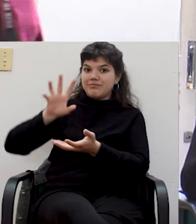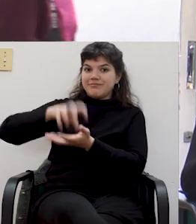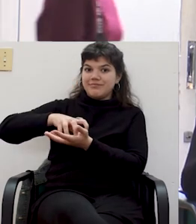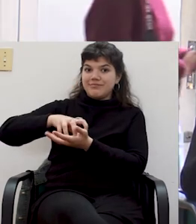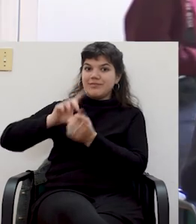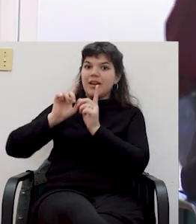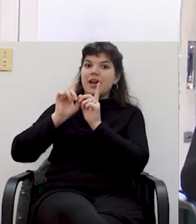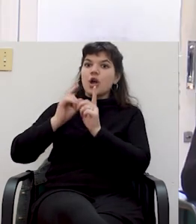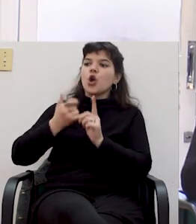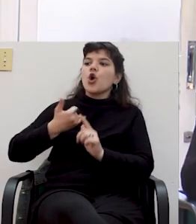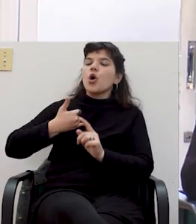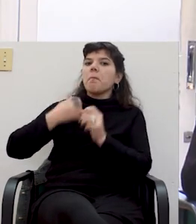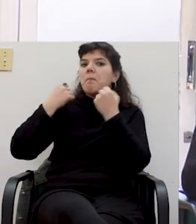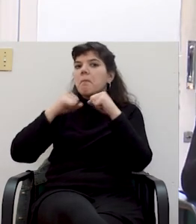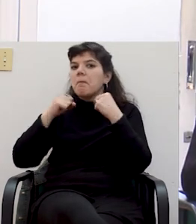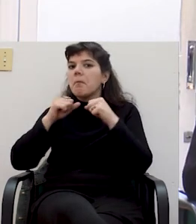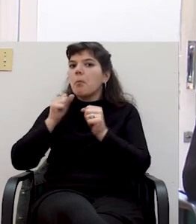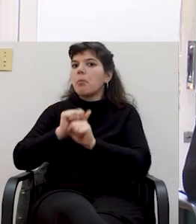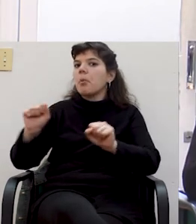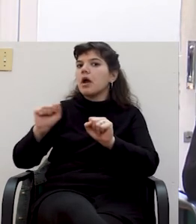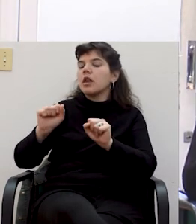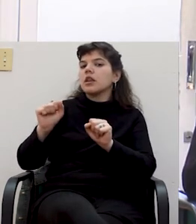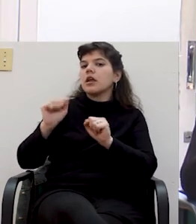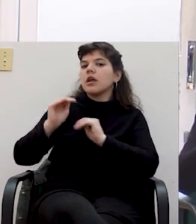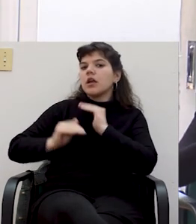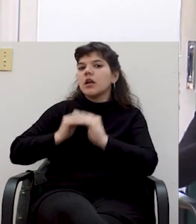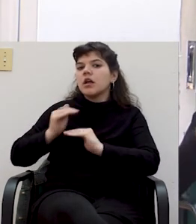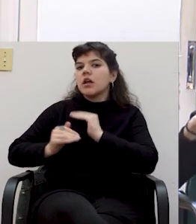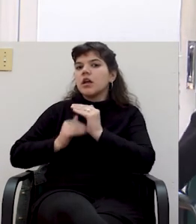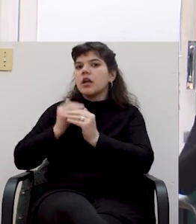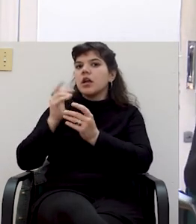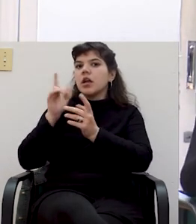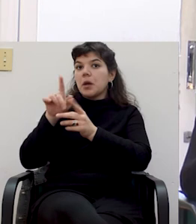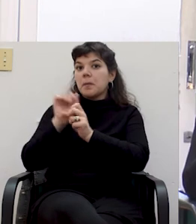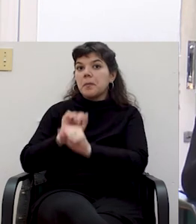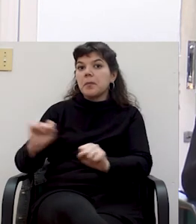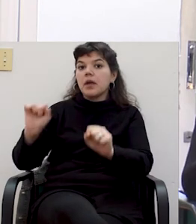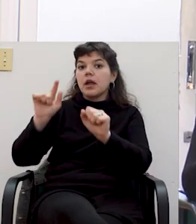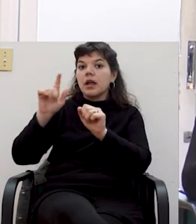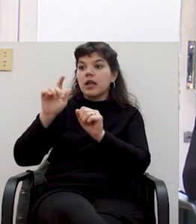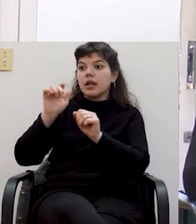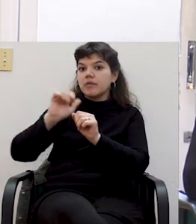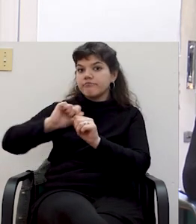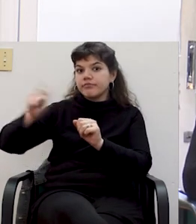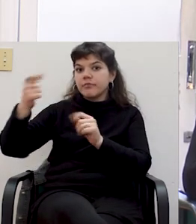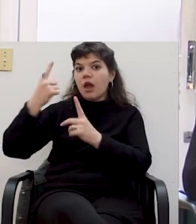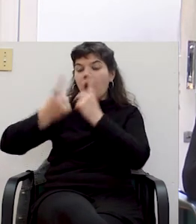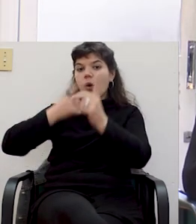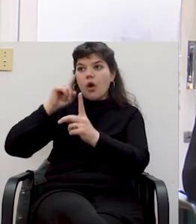el ejercicio de poder también hacen posible el cumplimiento de determinados